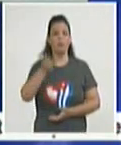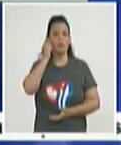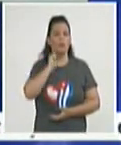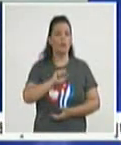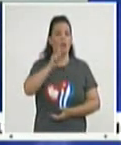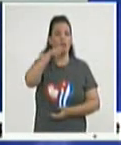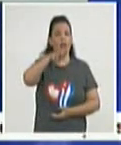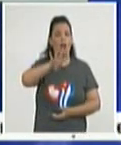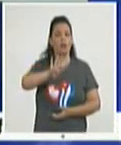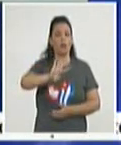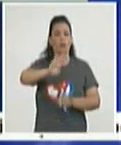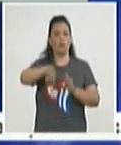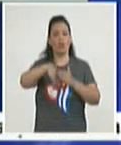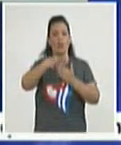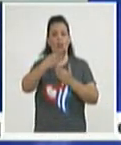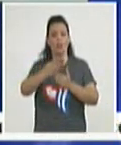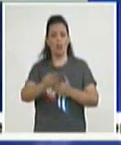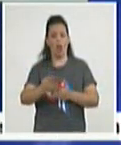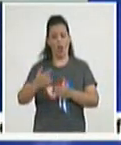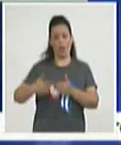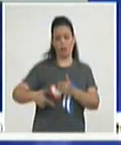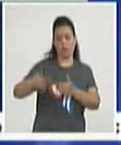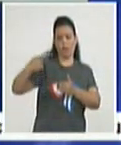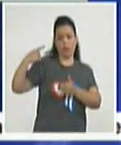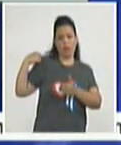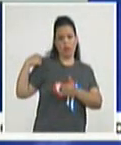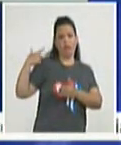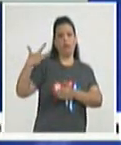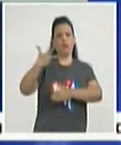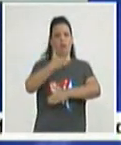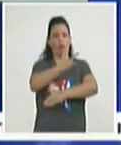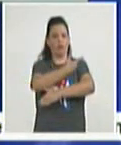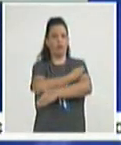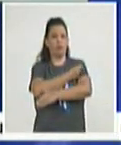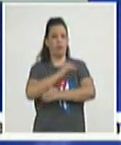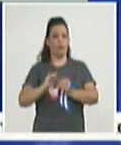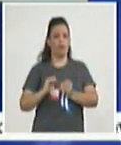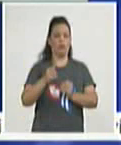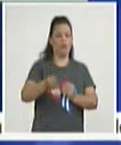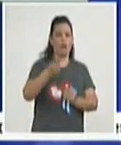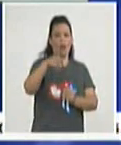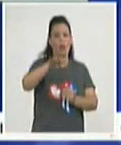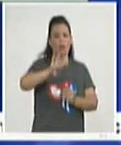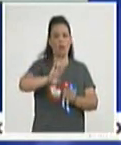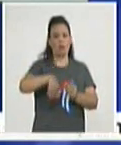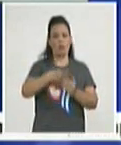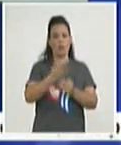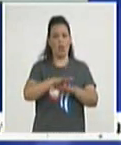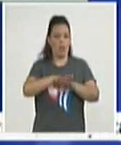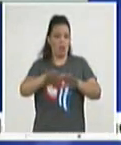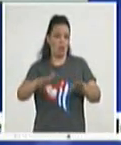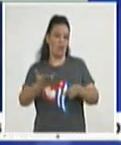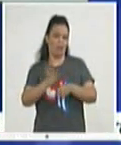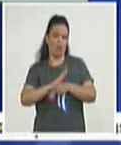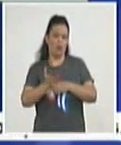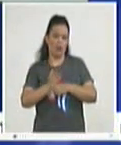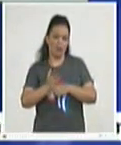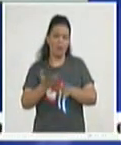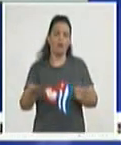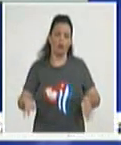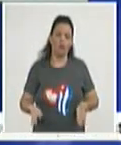días de haberse aplicado la última, y por lo tanto con niveles de inmunitario que